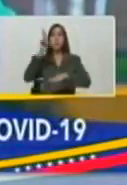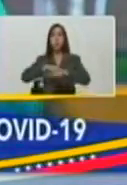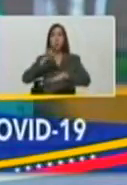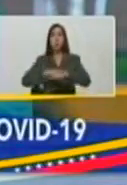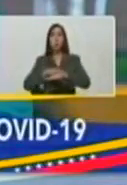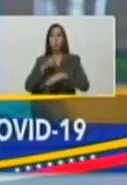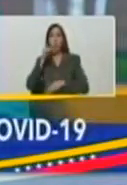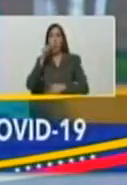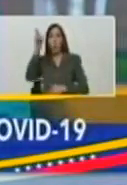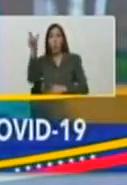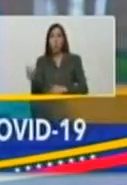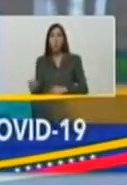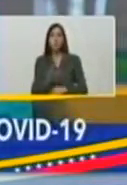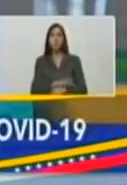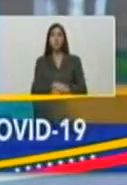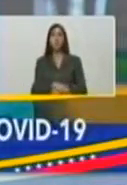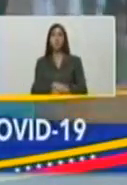favor.